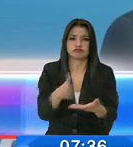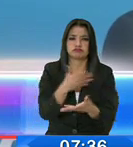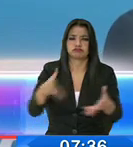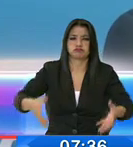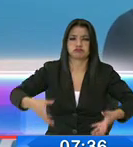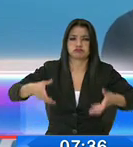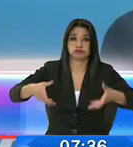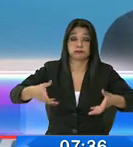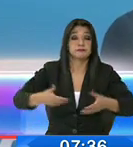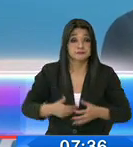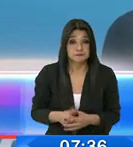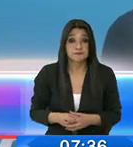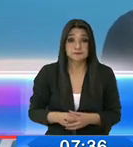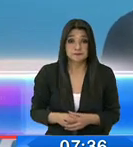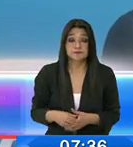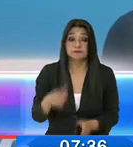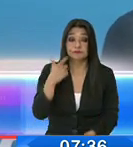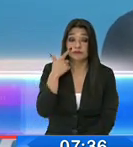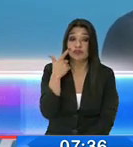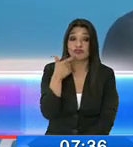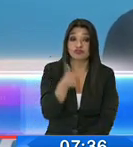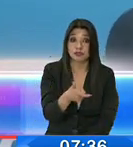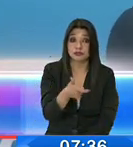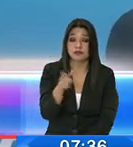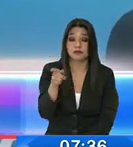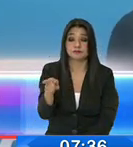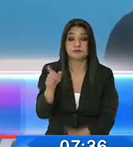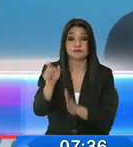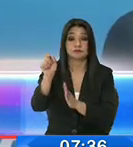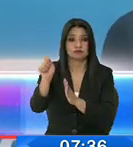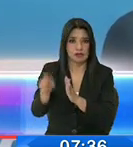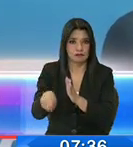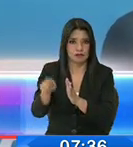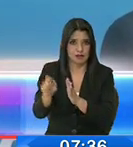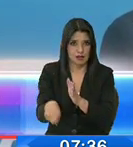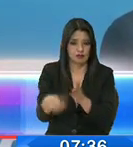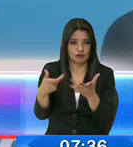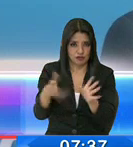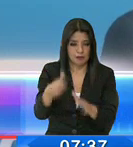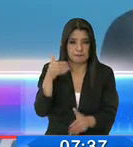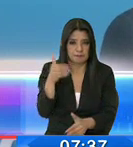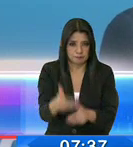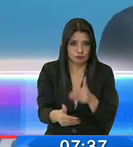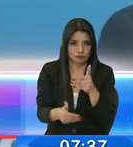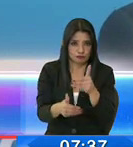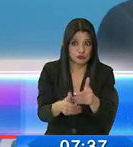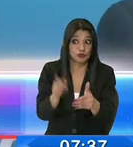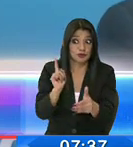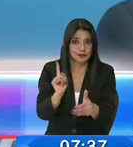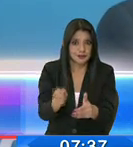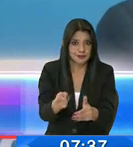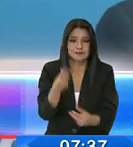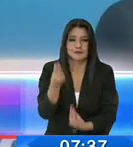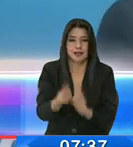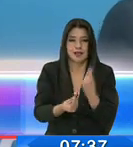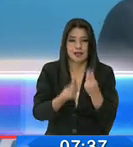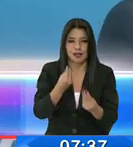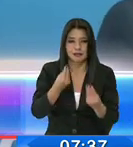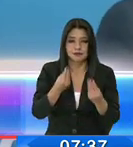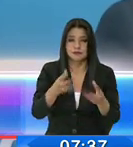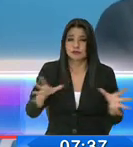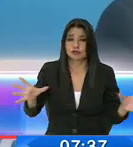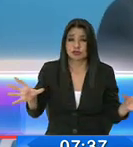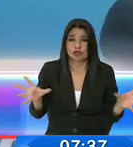el trabajo de la fiscalía y de la procuraduría ya dentro del proceso será el de establecer el